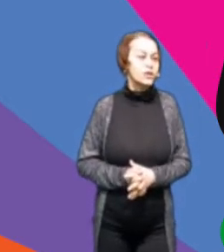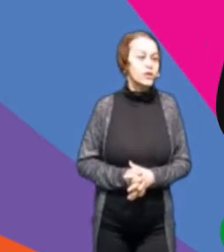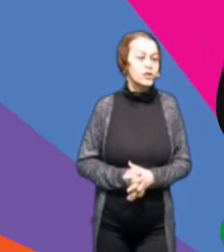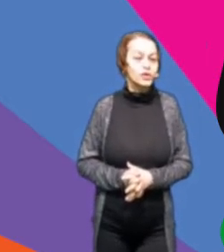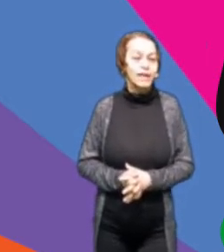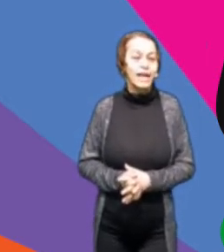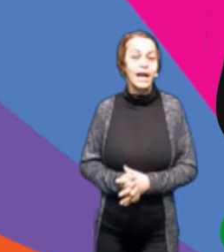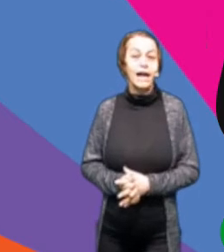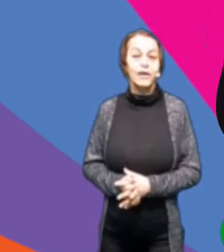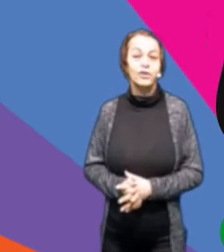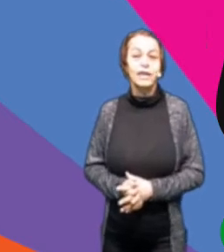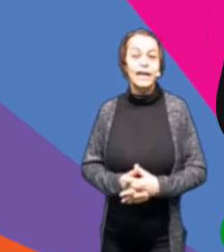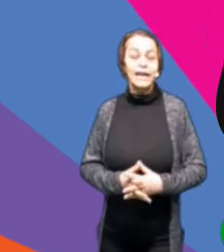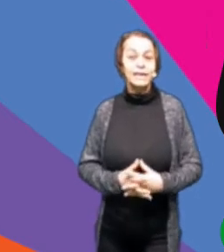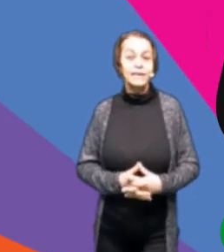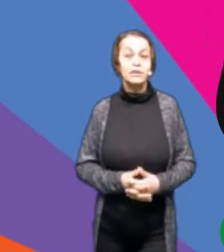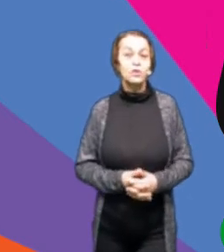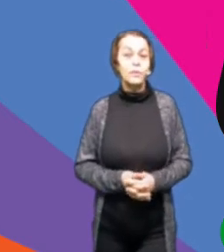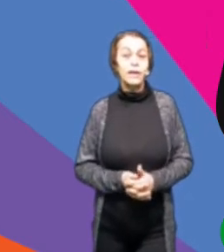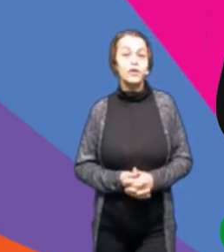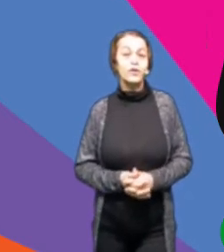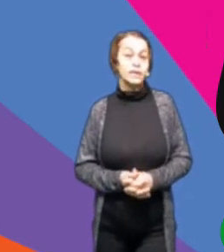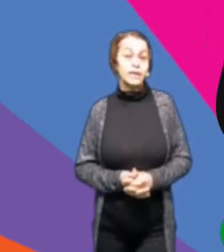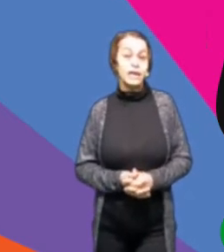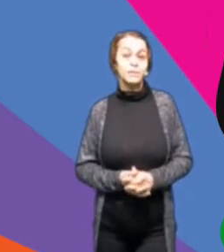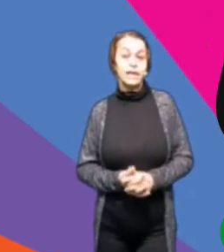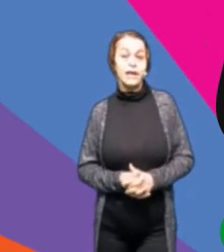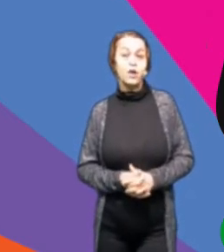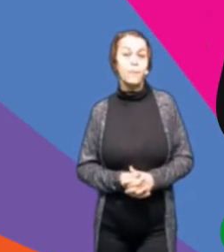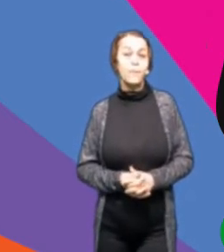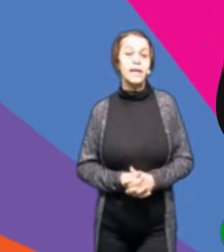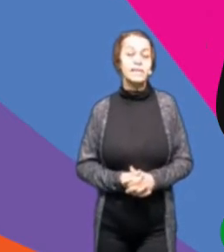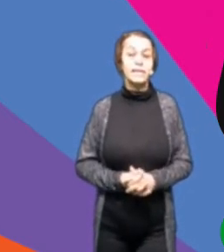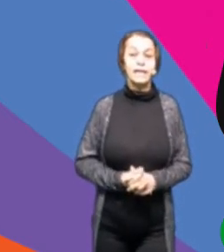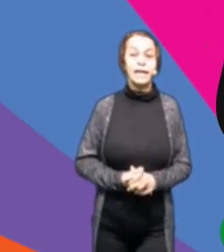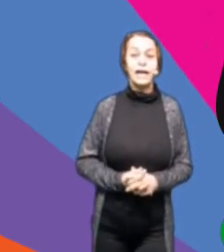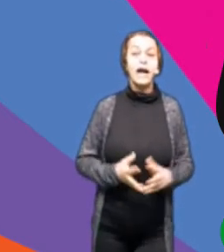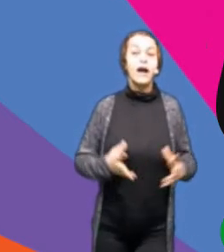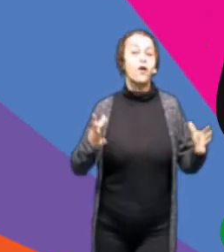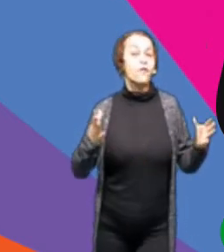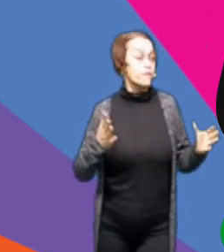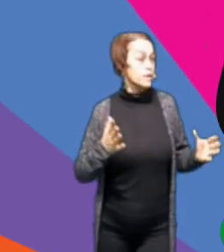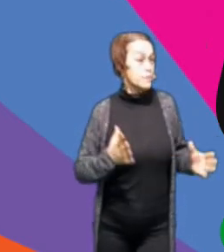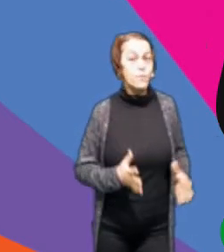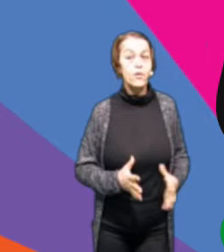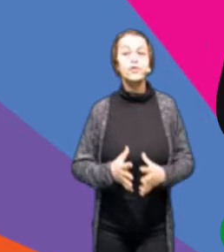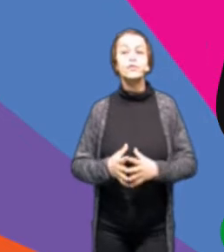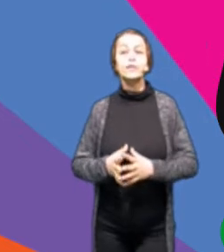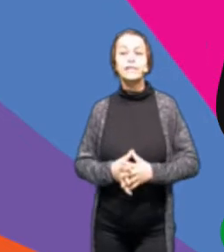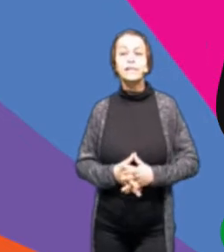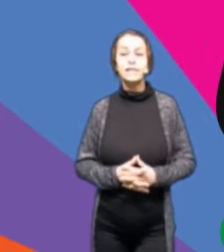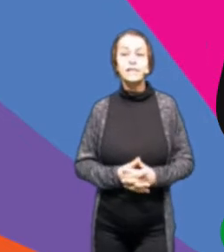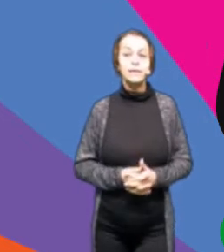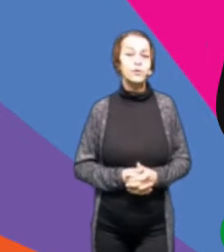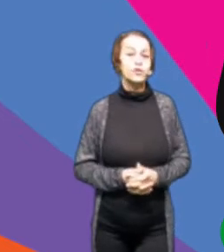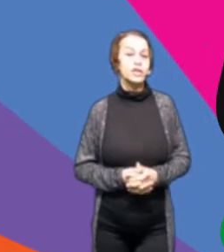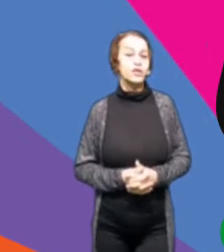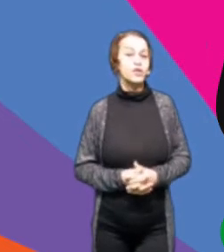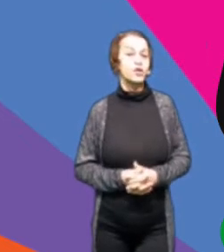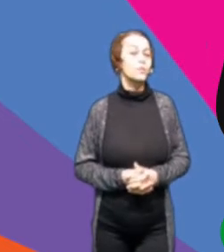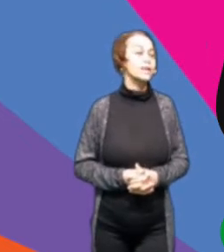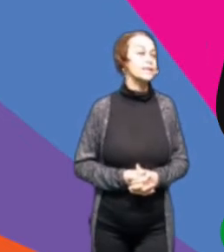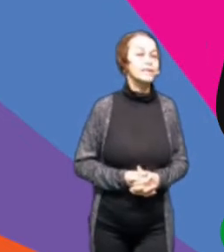de ojos claros. El cantante urbano de trap, Tiago PZK, confirmó su reciente